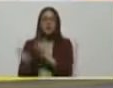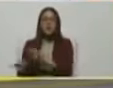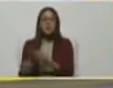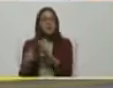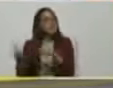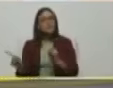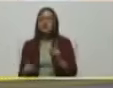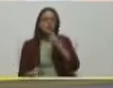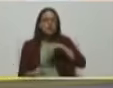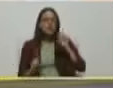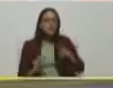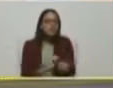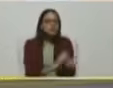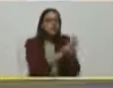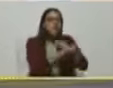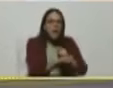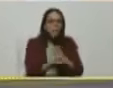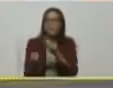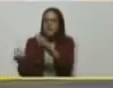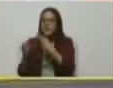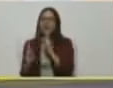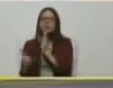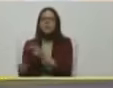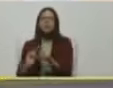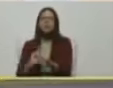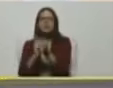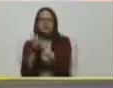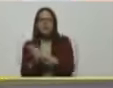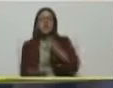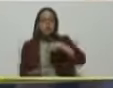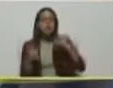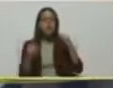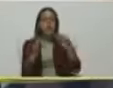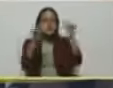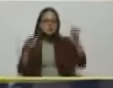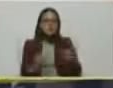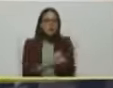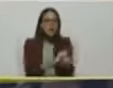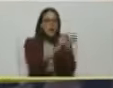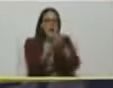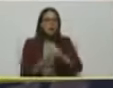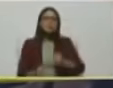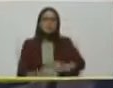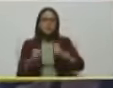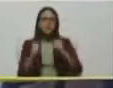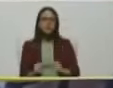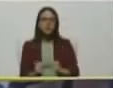cosas de otra forma y tenemos en el país un sistema cambiario robusto.